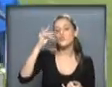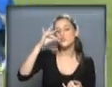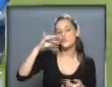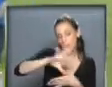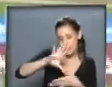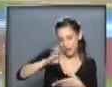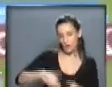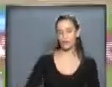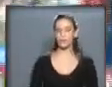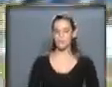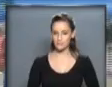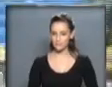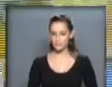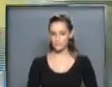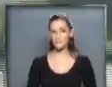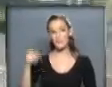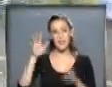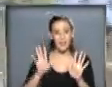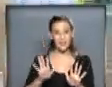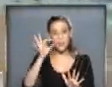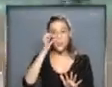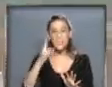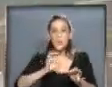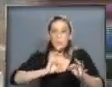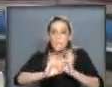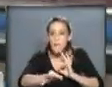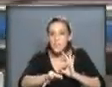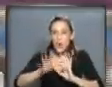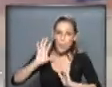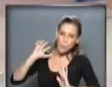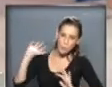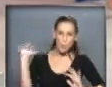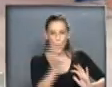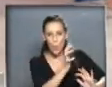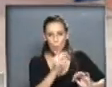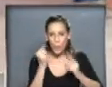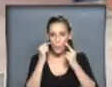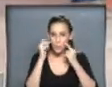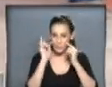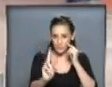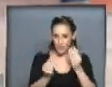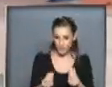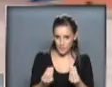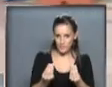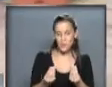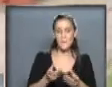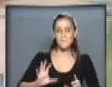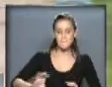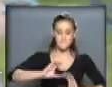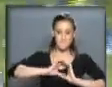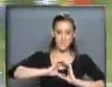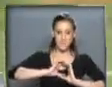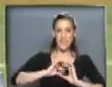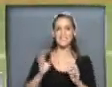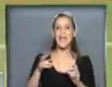también. Y de esta manera, con 21 metros 26, se adjudicaba la segunda colocación de la competencia. Medalla de plata